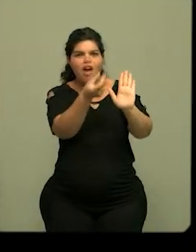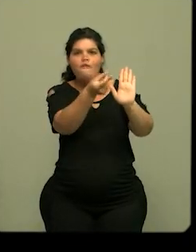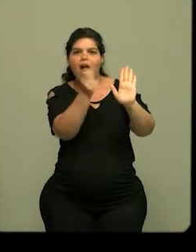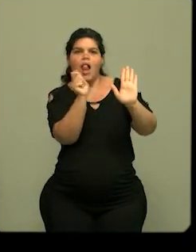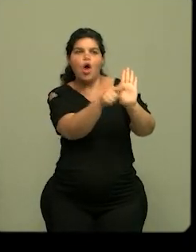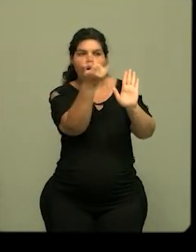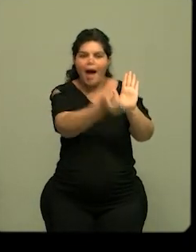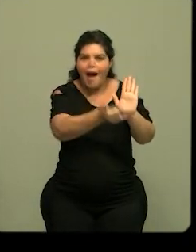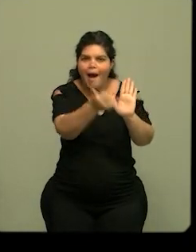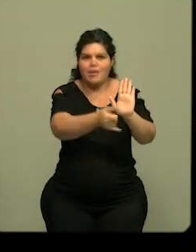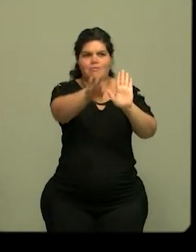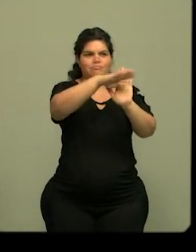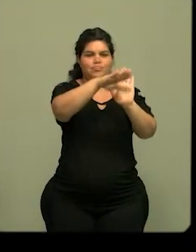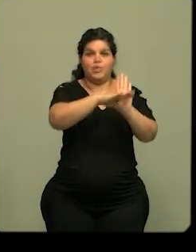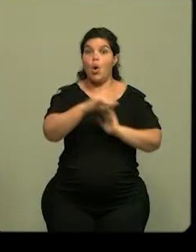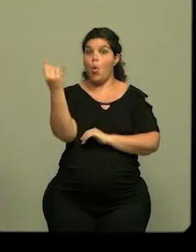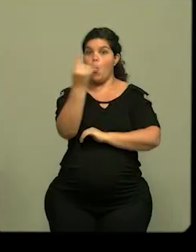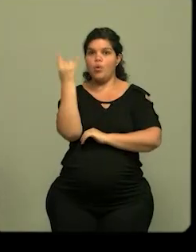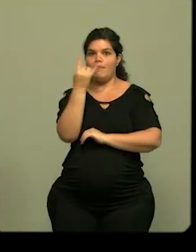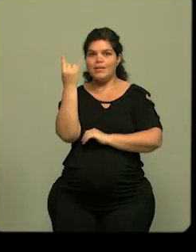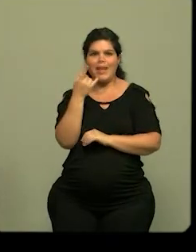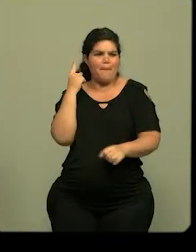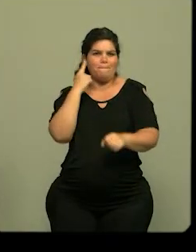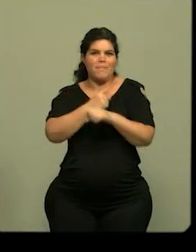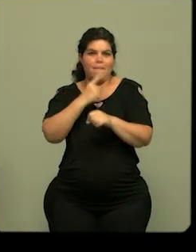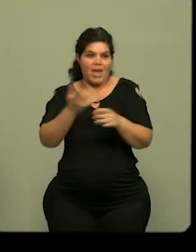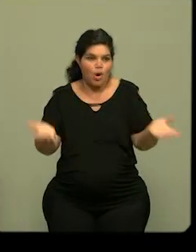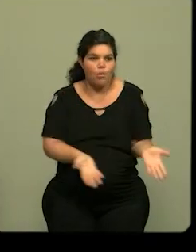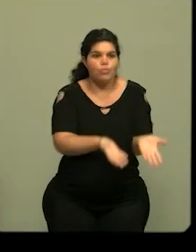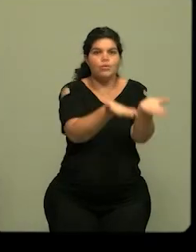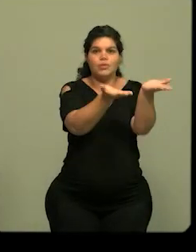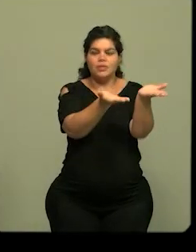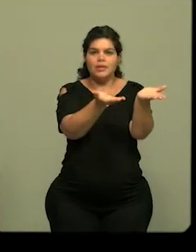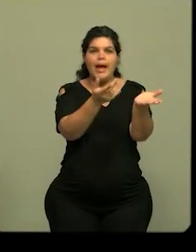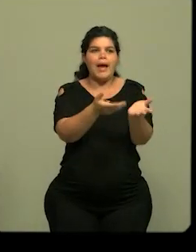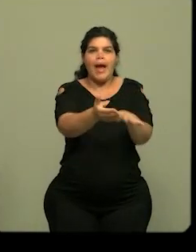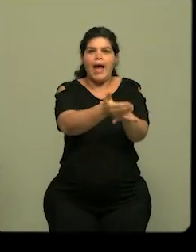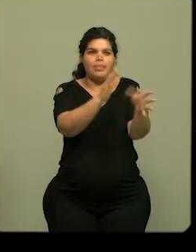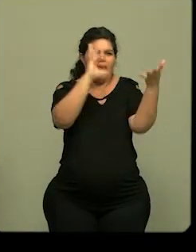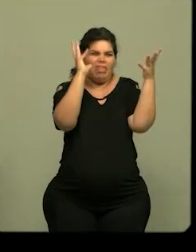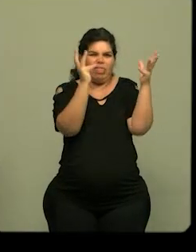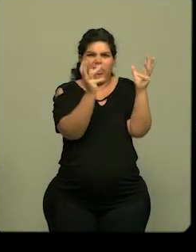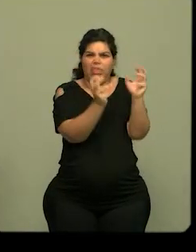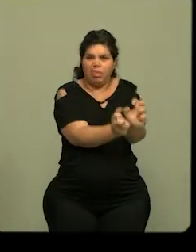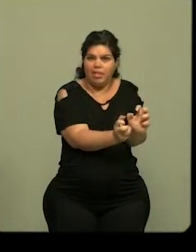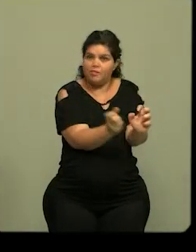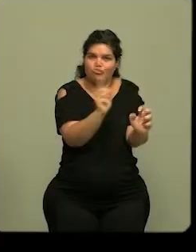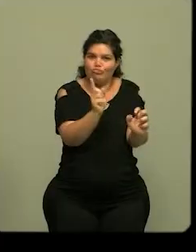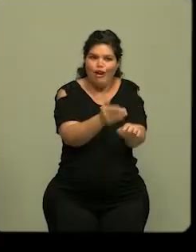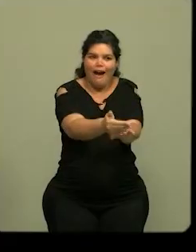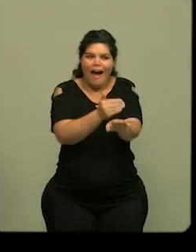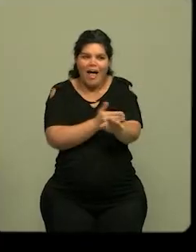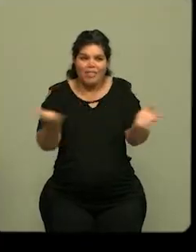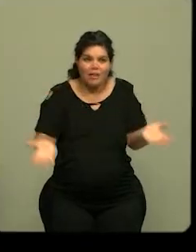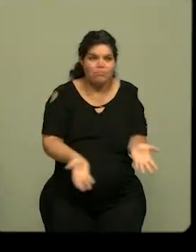ese lugar y trata de ponerlo en valor antes de que se desgaste, antes de que se deteriore, inclusive por las carreras